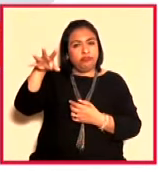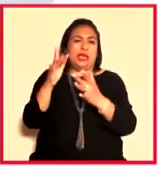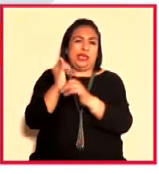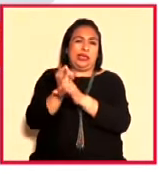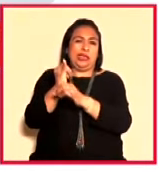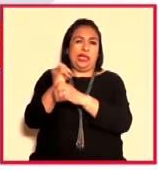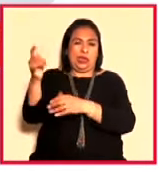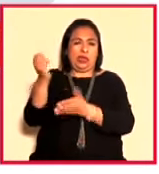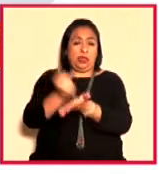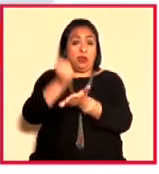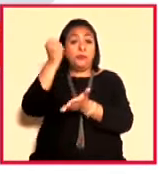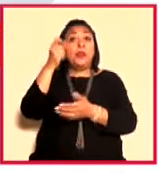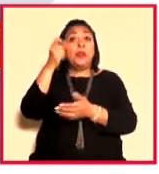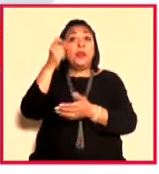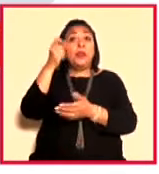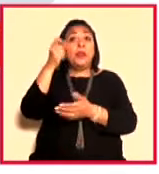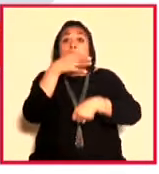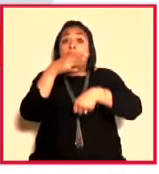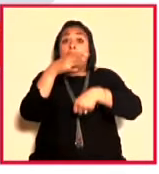se anunció que la selección